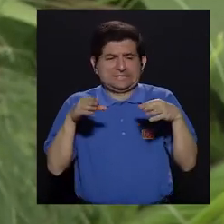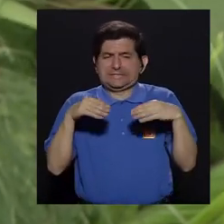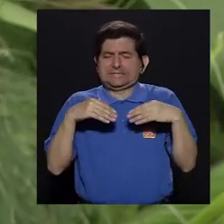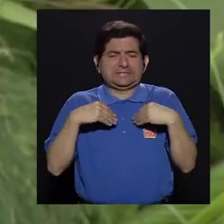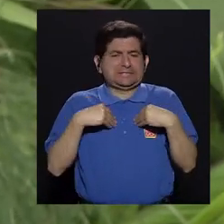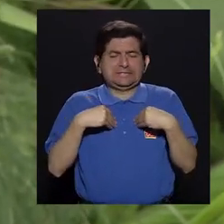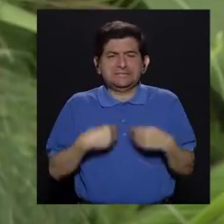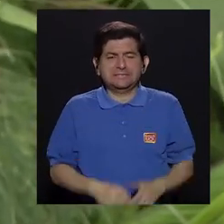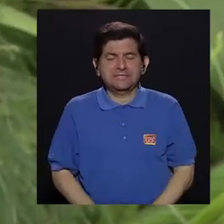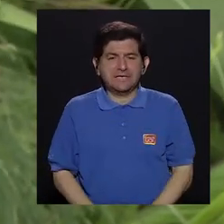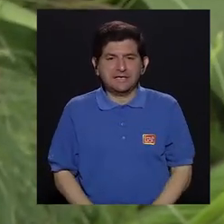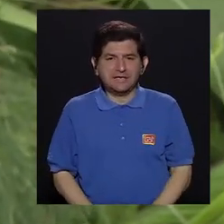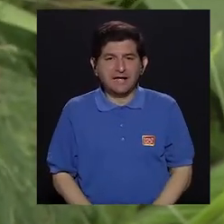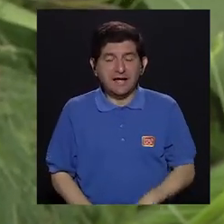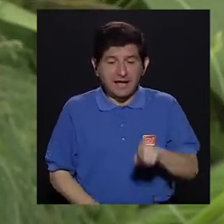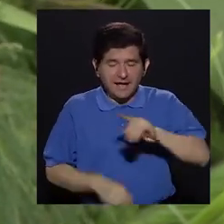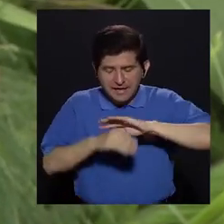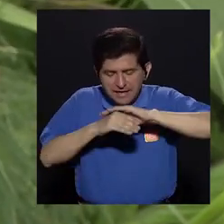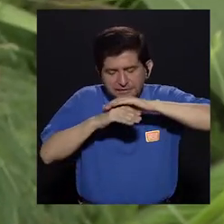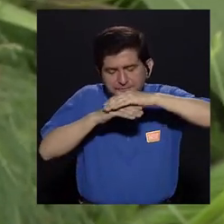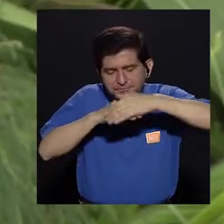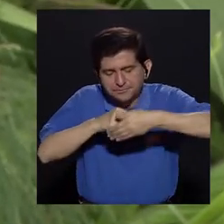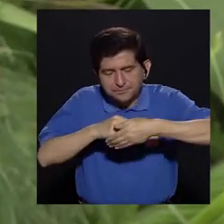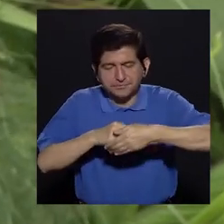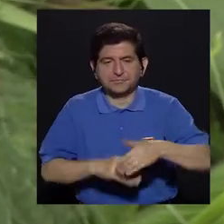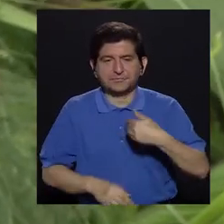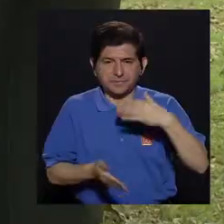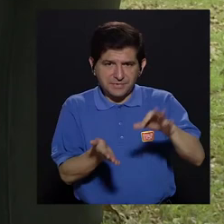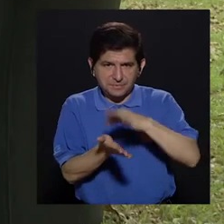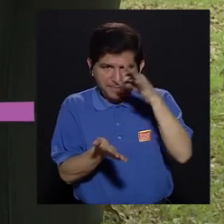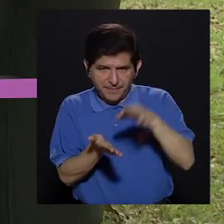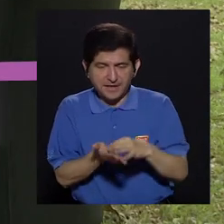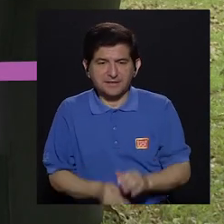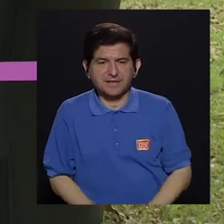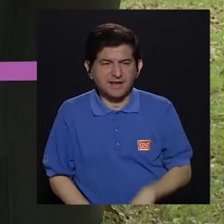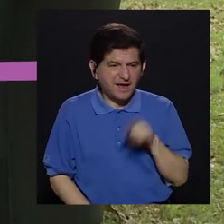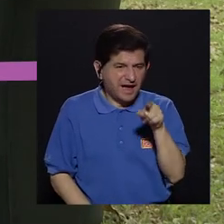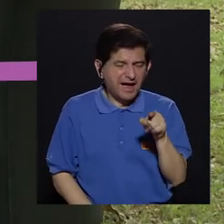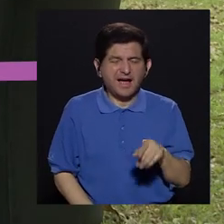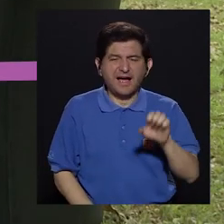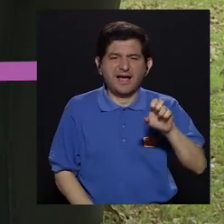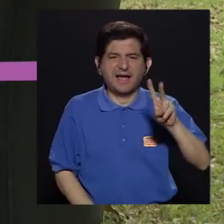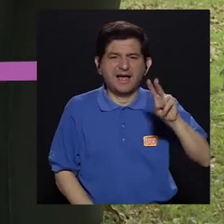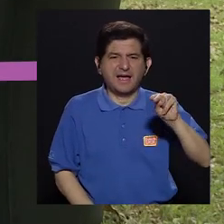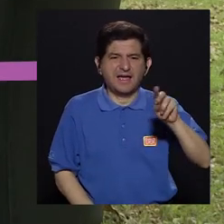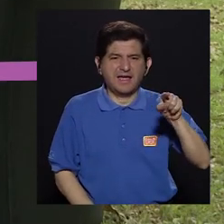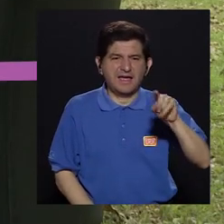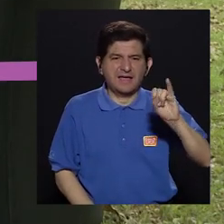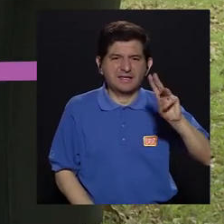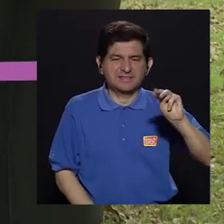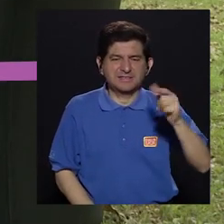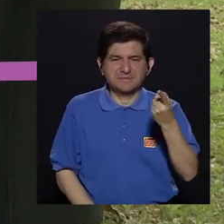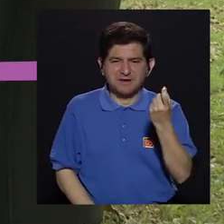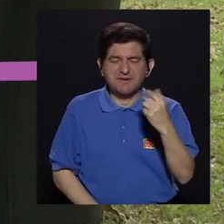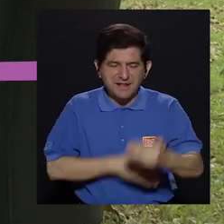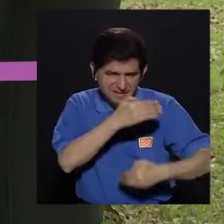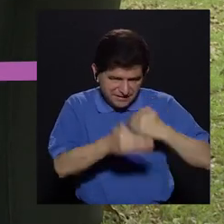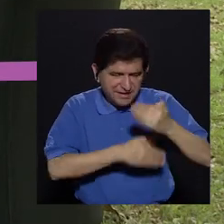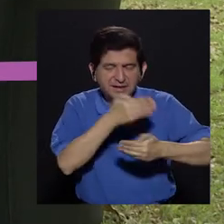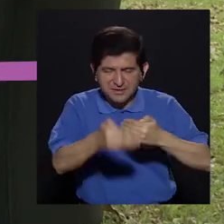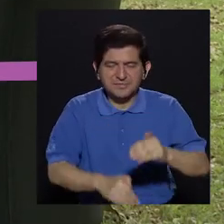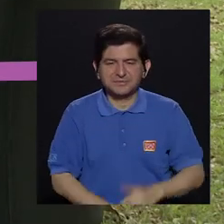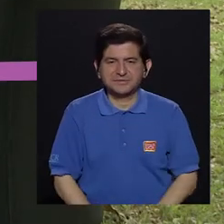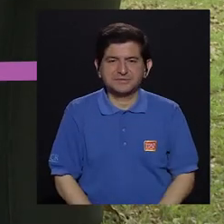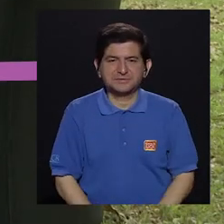intolerancia al hollejo, a la cáscara del frijol. Correcto, que hay una enzima que no tenemos para procesarlo. Ajá.